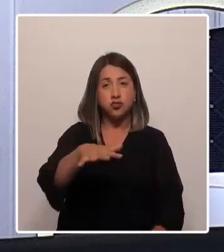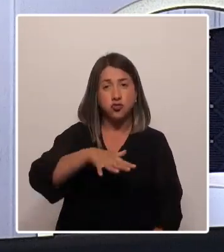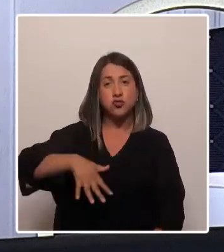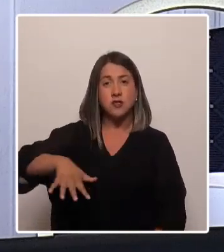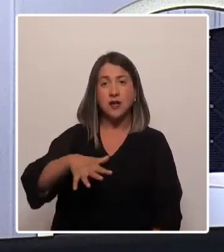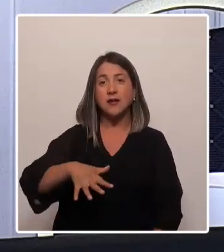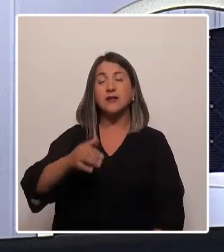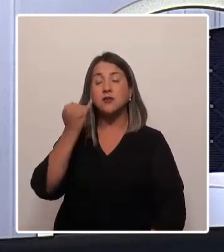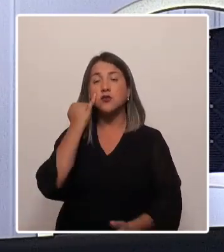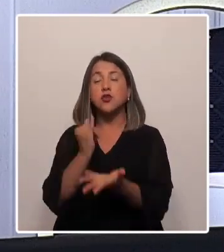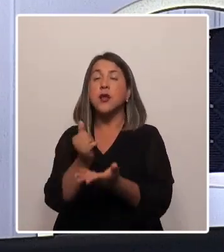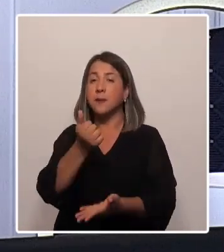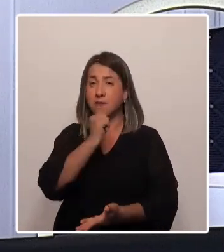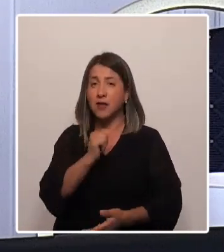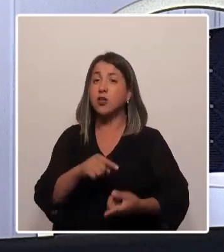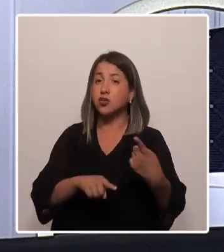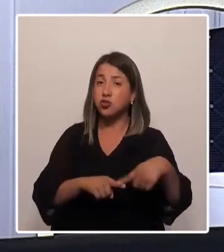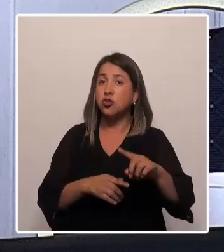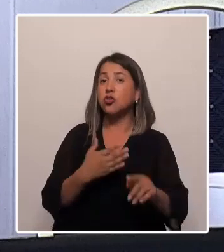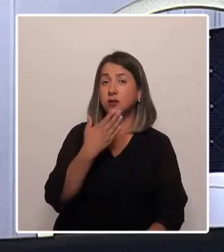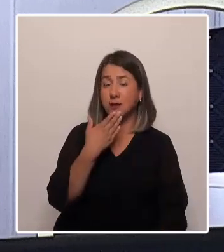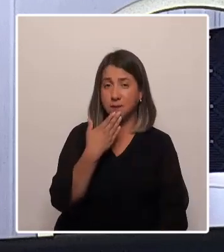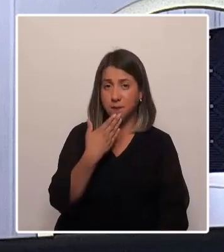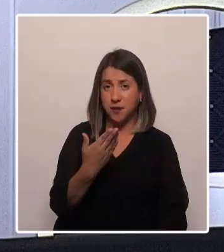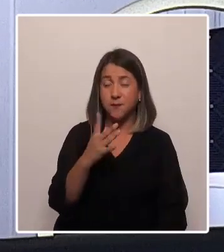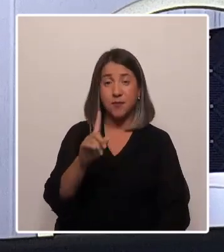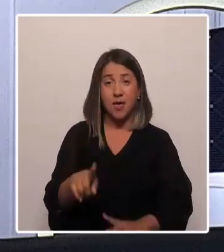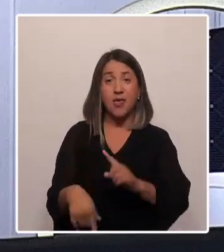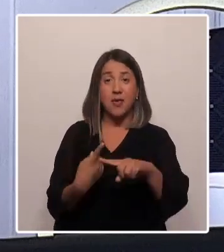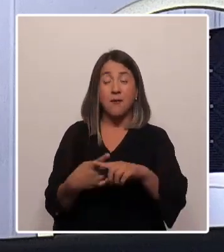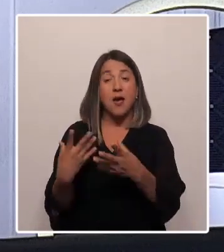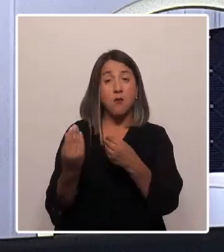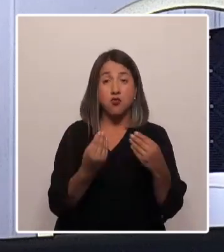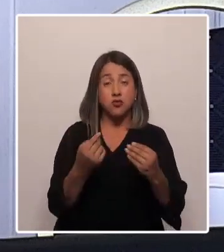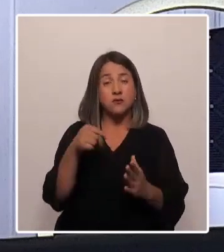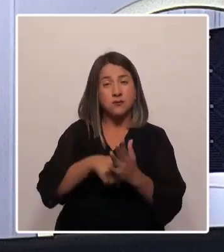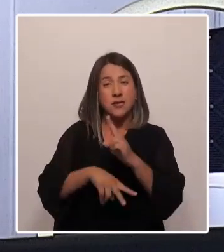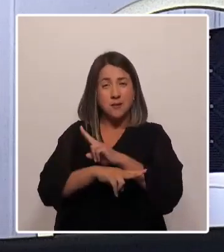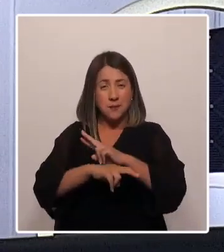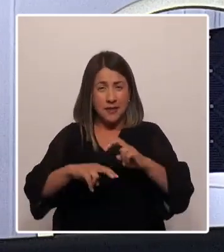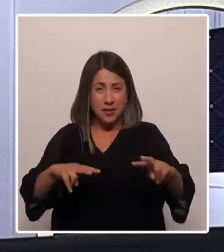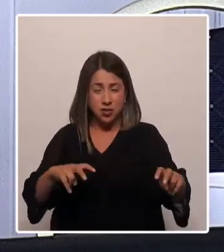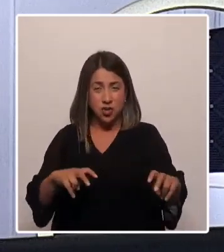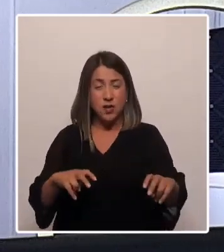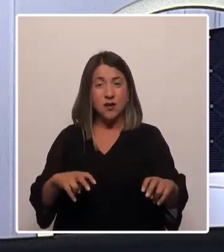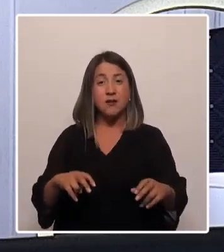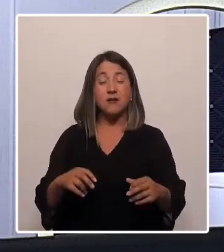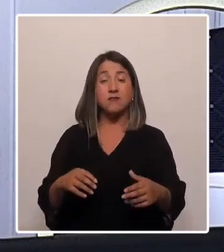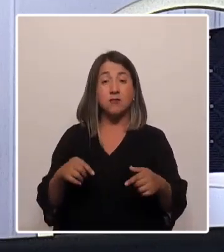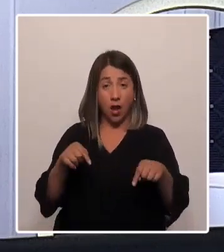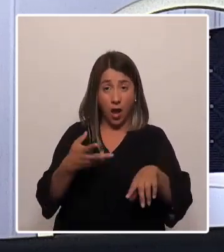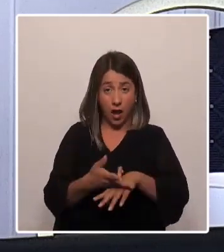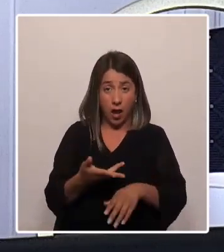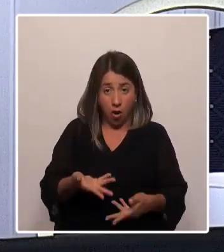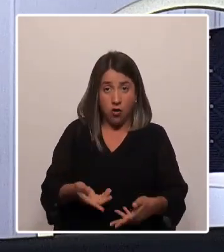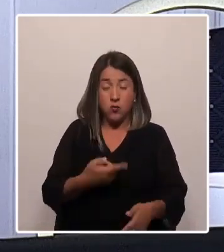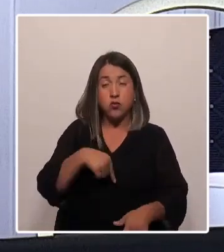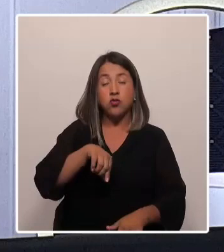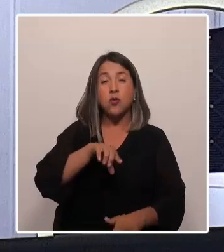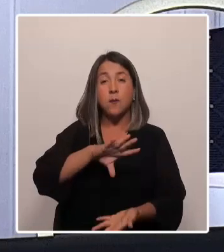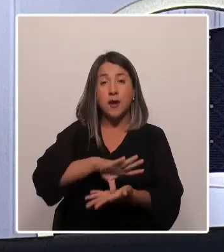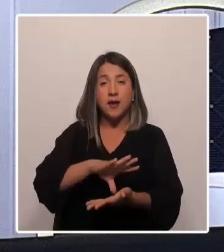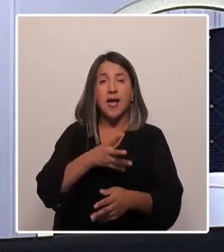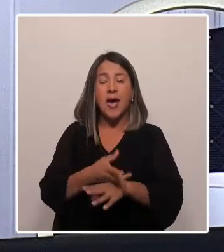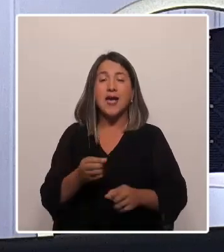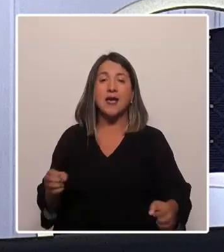y muchos otros. Además, muchas investigadoras e investigadores activos en nuestro país tienen redes de colaboración,